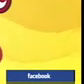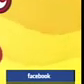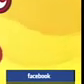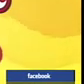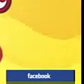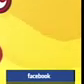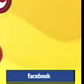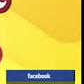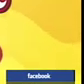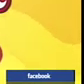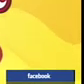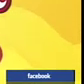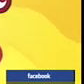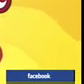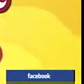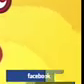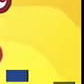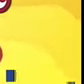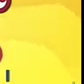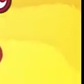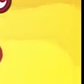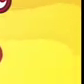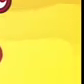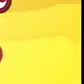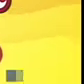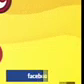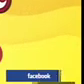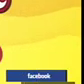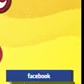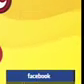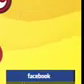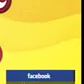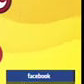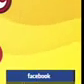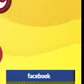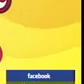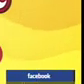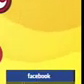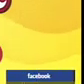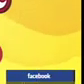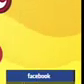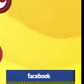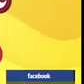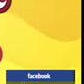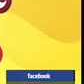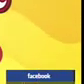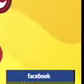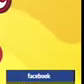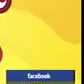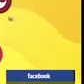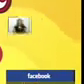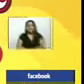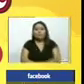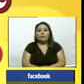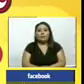Los titulares de Noticiero Hechos son gracias a Pollo Campestre.